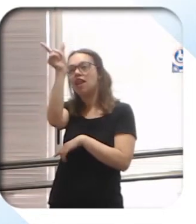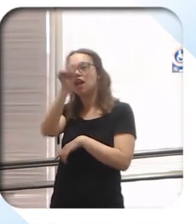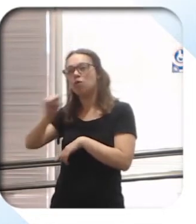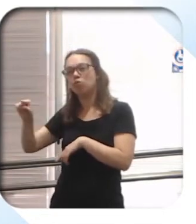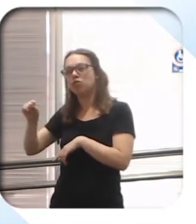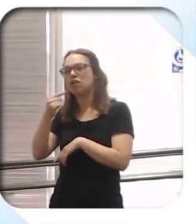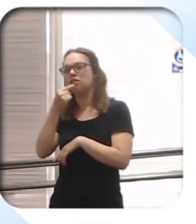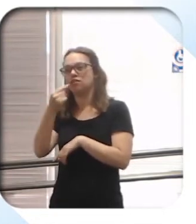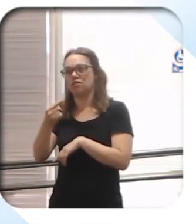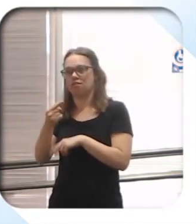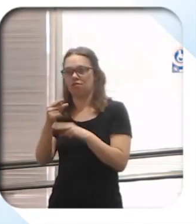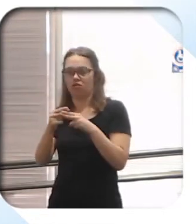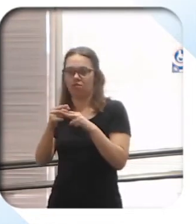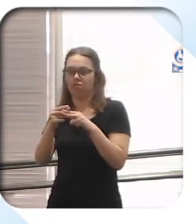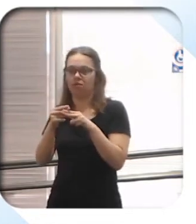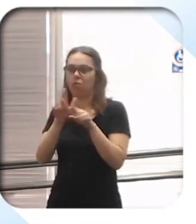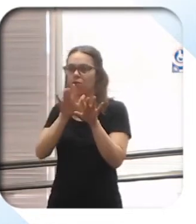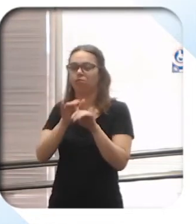de la luna.